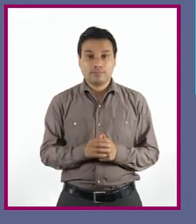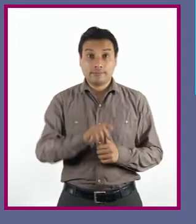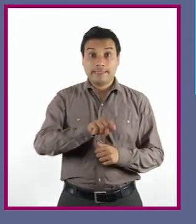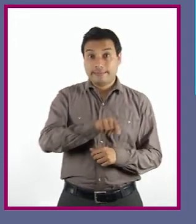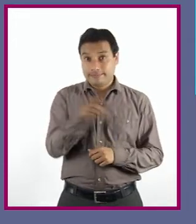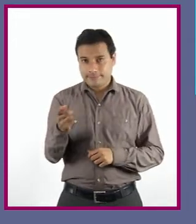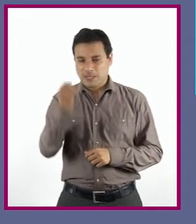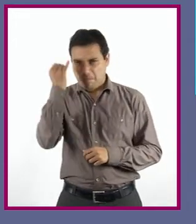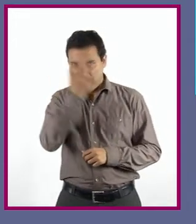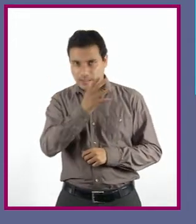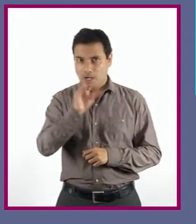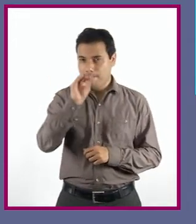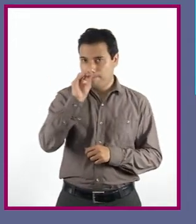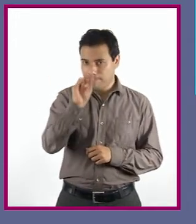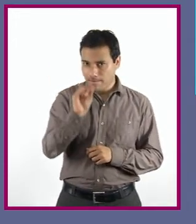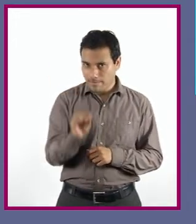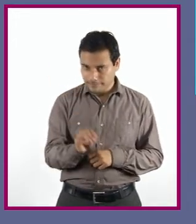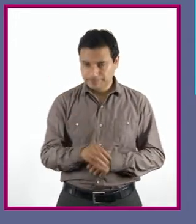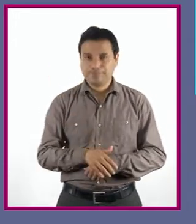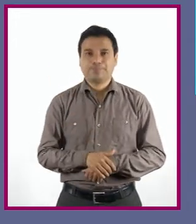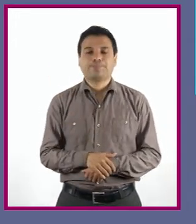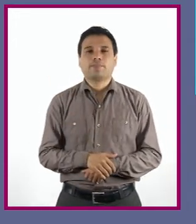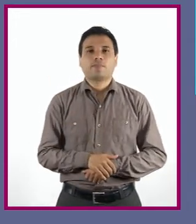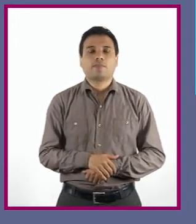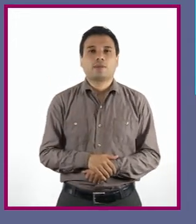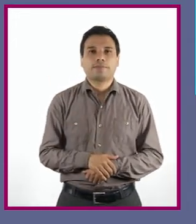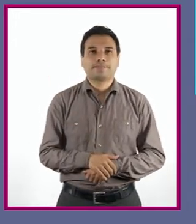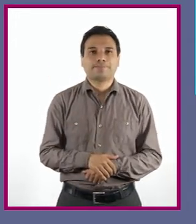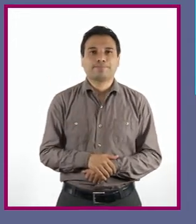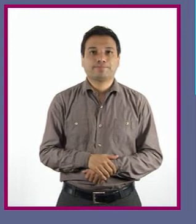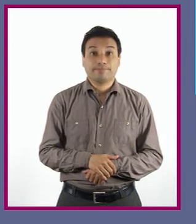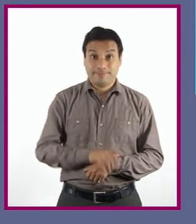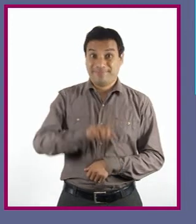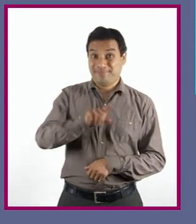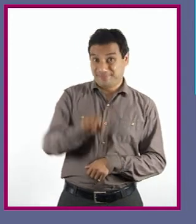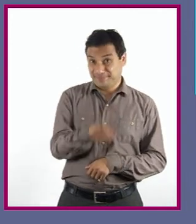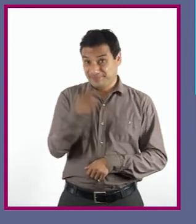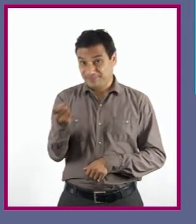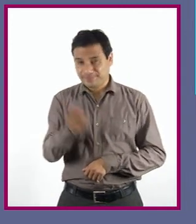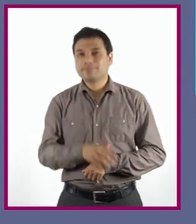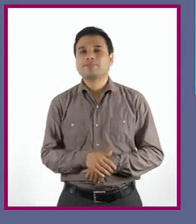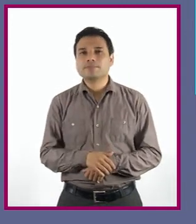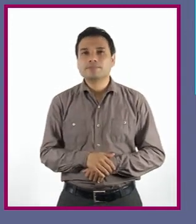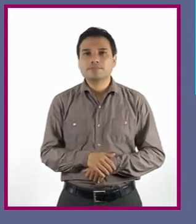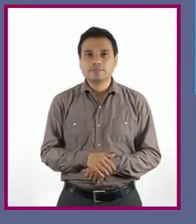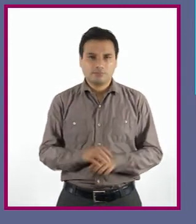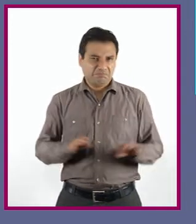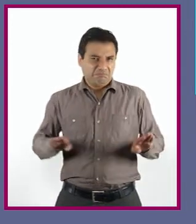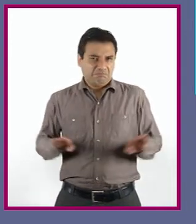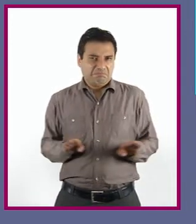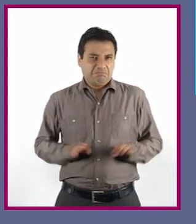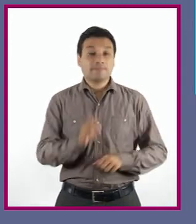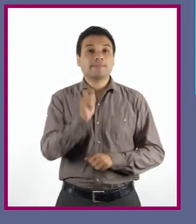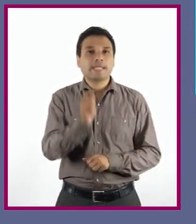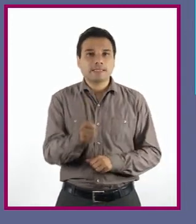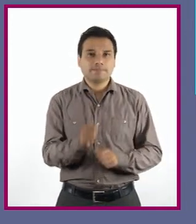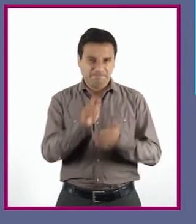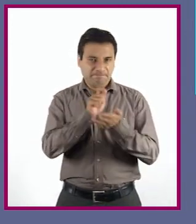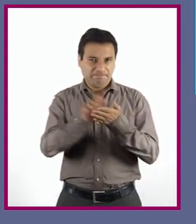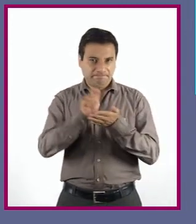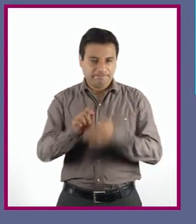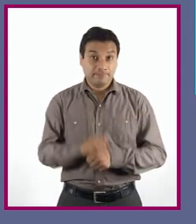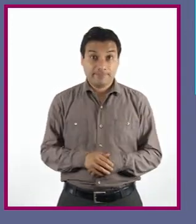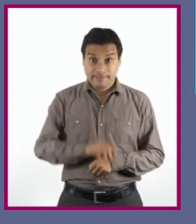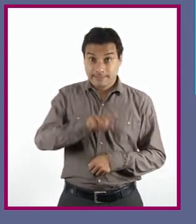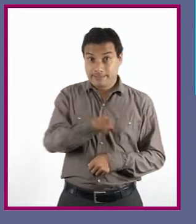de cada uno de ellos en el cuadro. En la siguiente columna, anoten sus características.